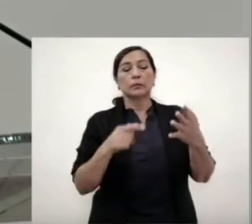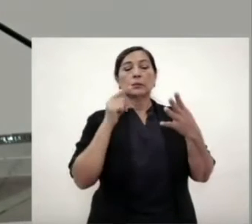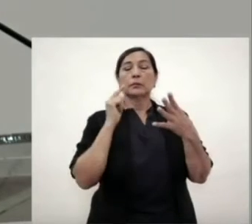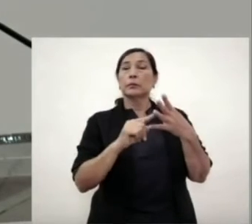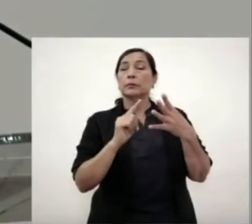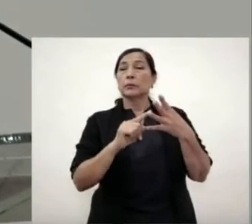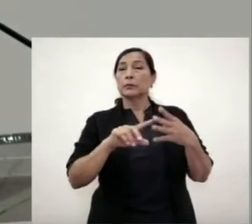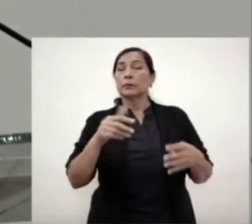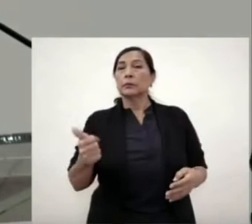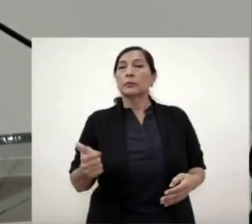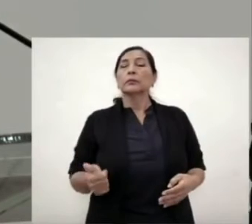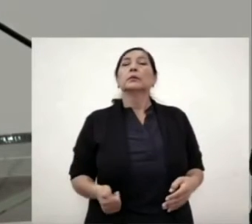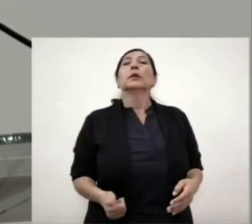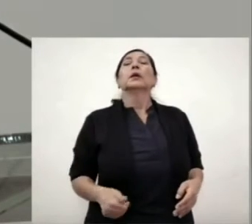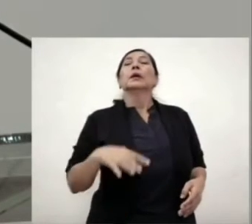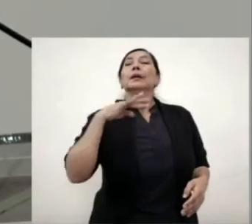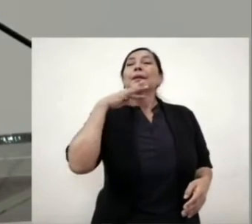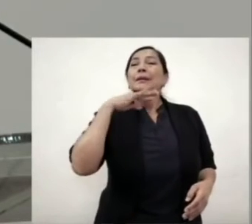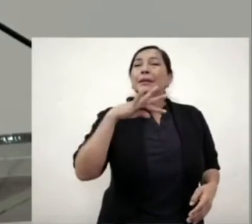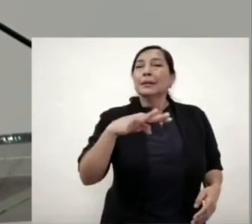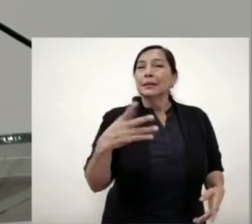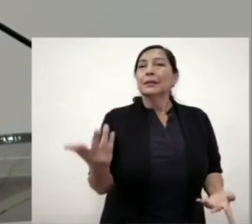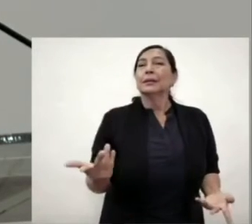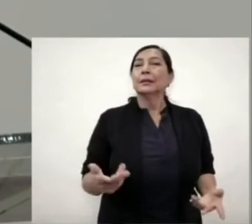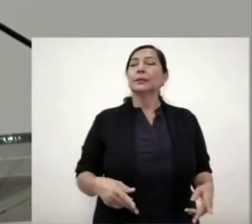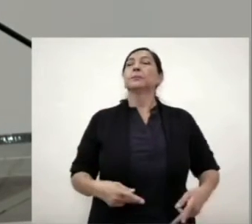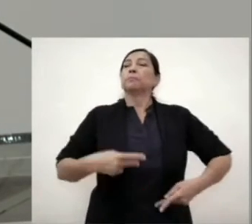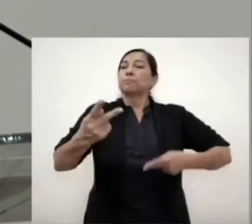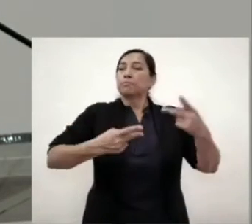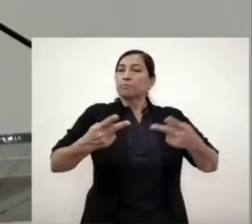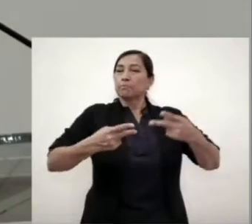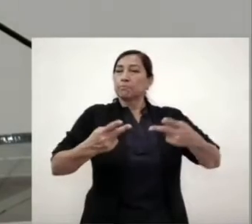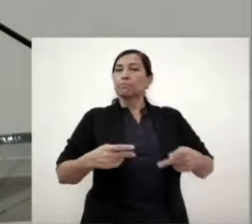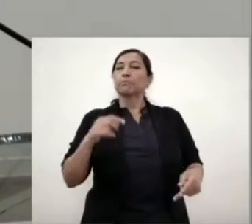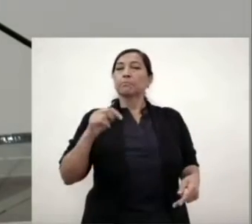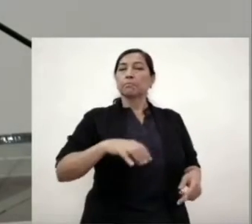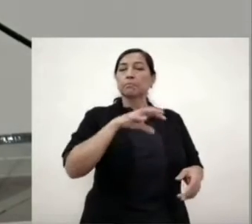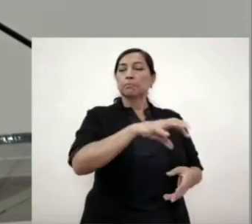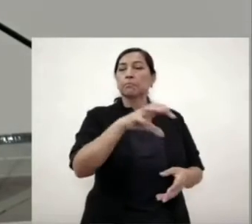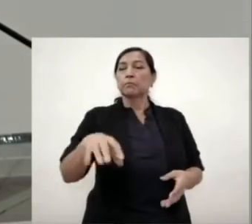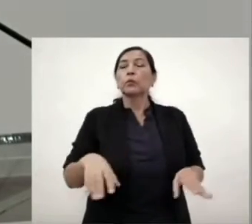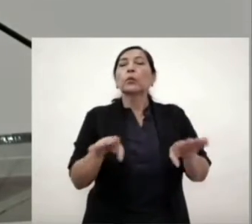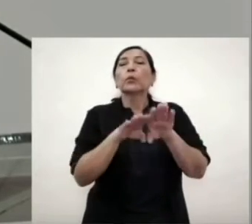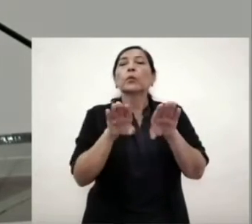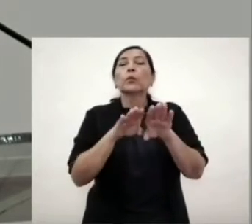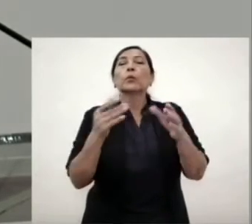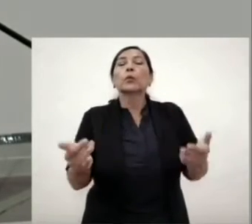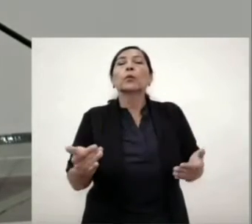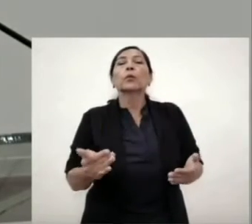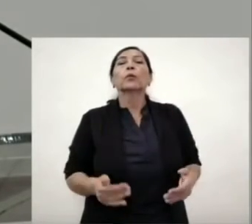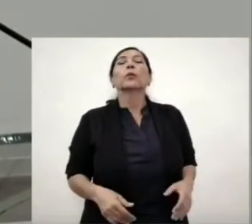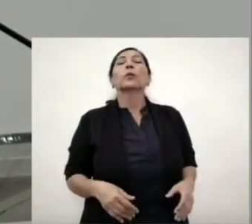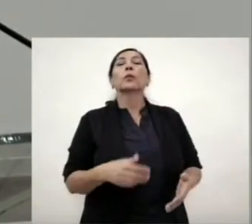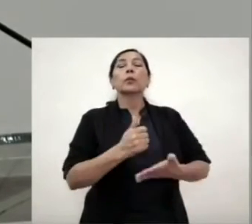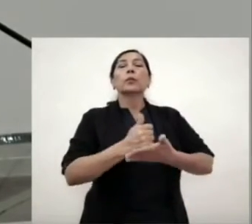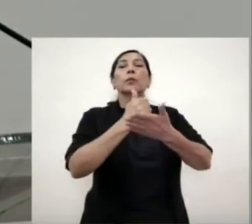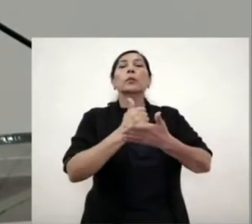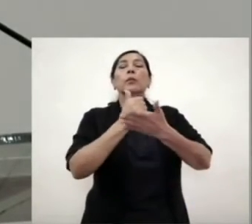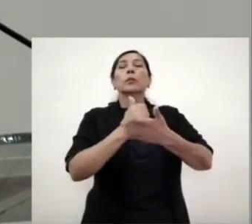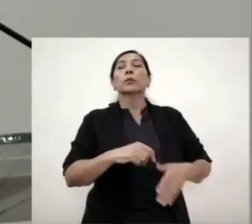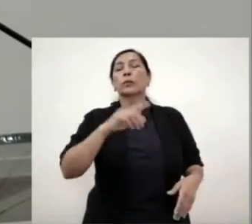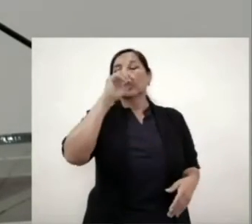participación ciudadana. Prevención de la violencia contra la mujer. Esto se lleva